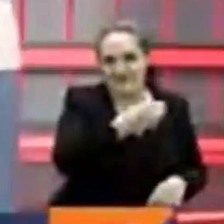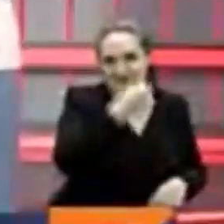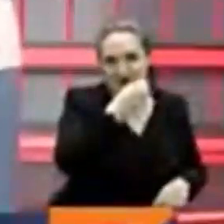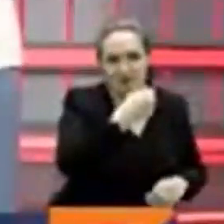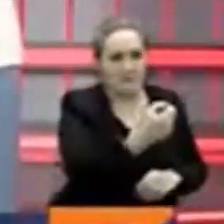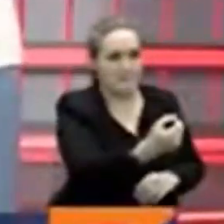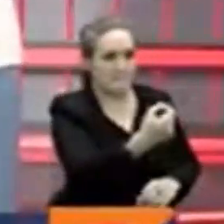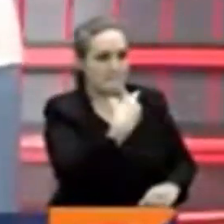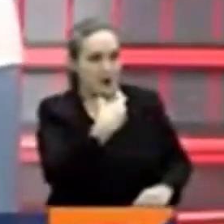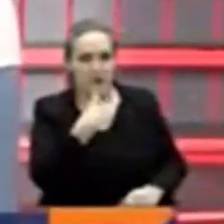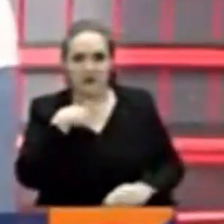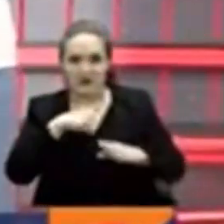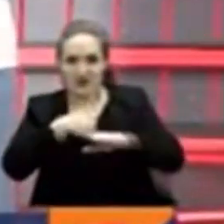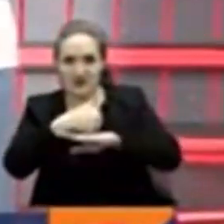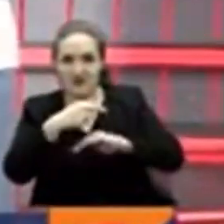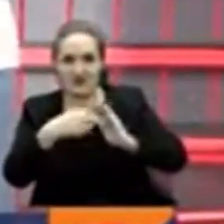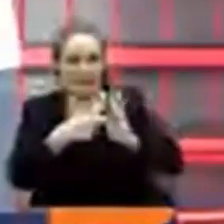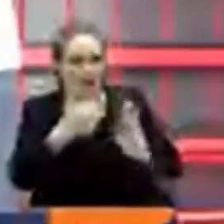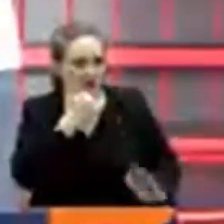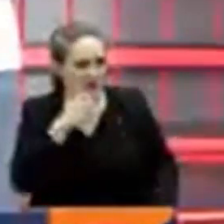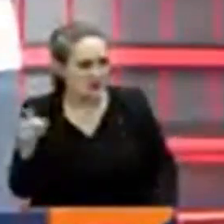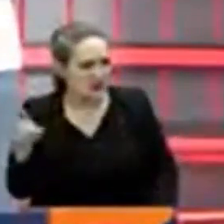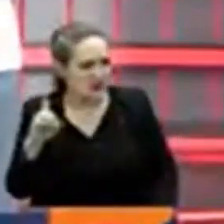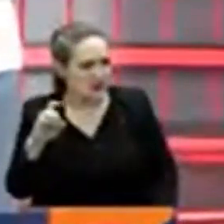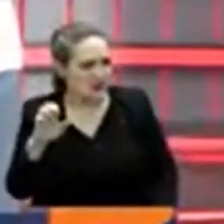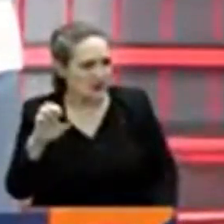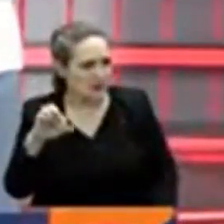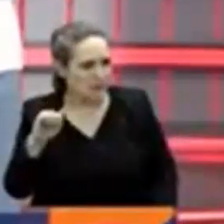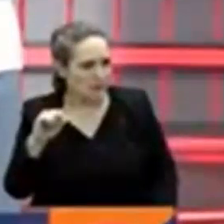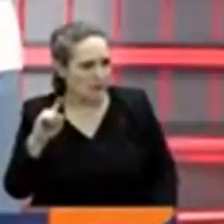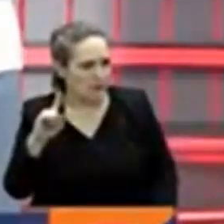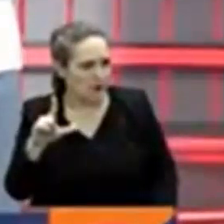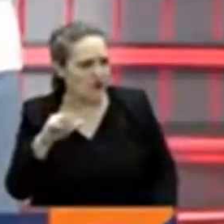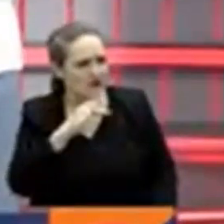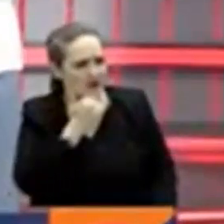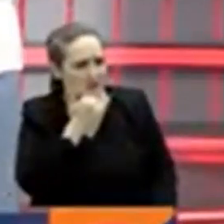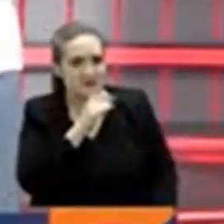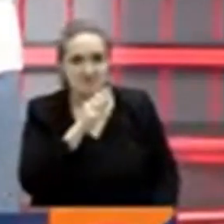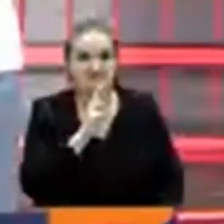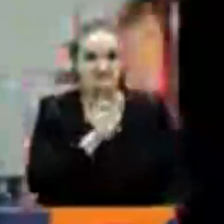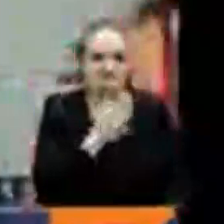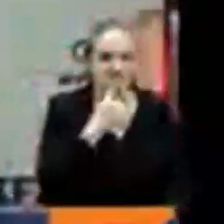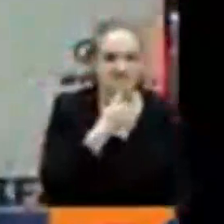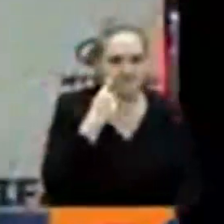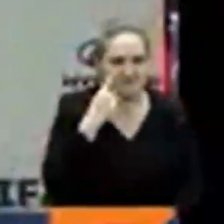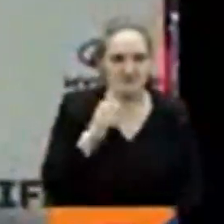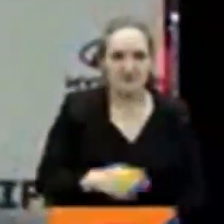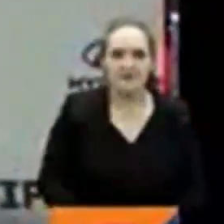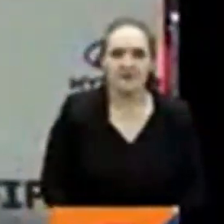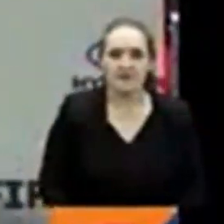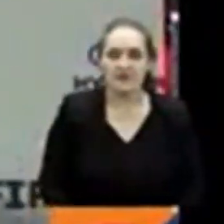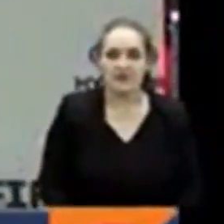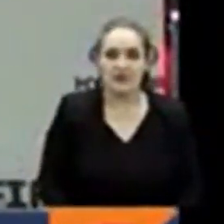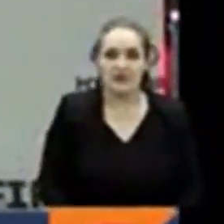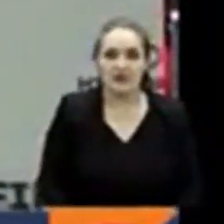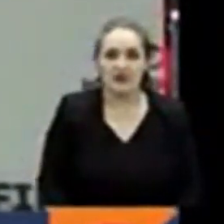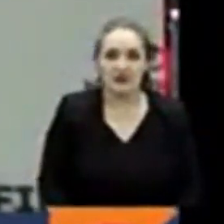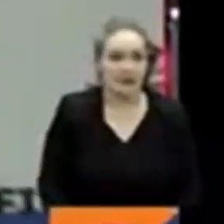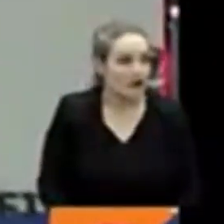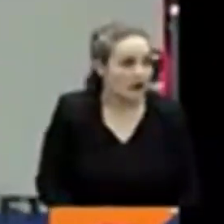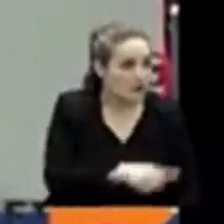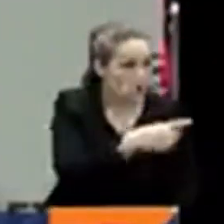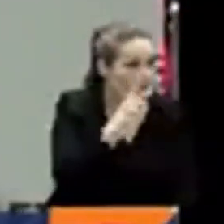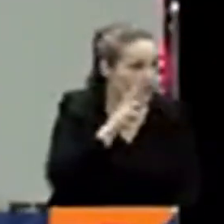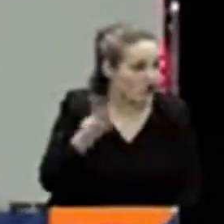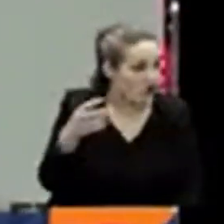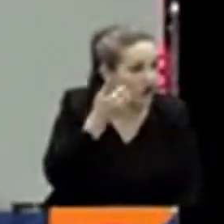así quiso, digamos, que generar molestias y también llamar la atención. Escuche. Si vos me decís quién te lo dijo, yo te